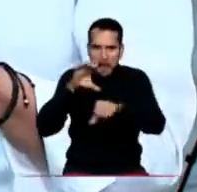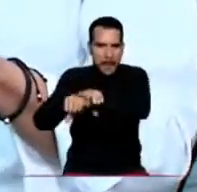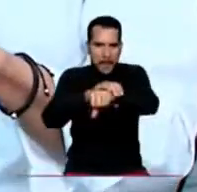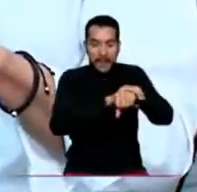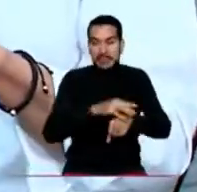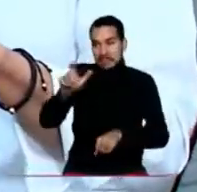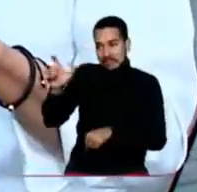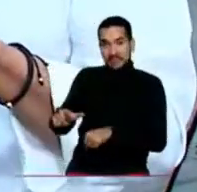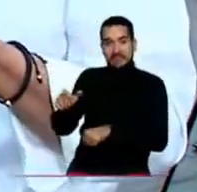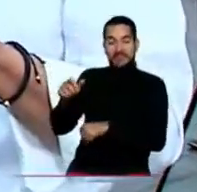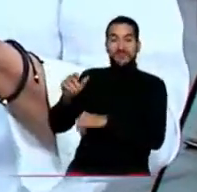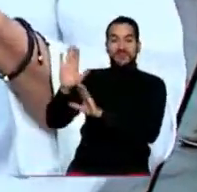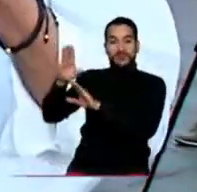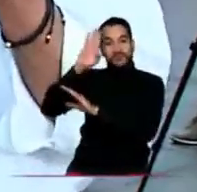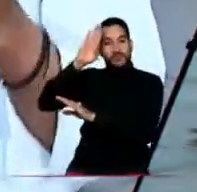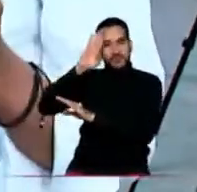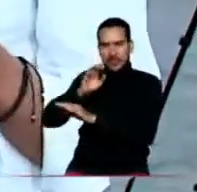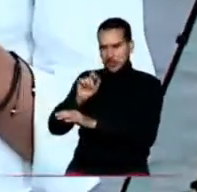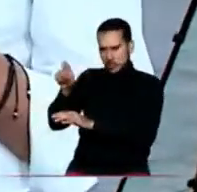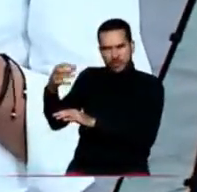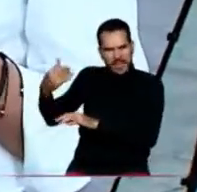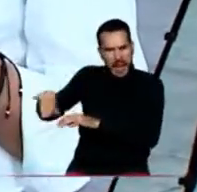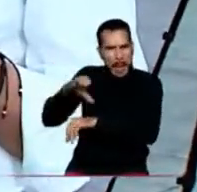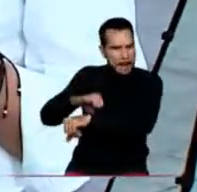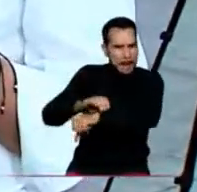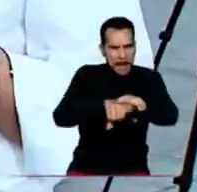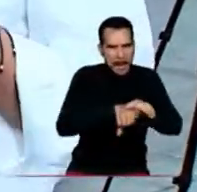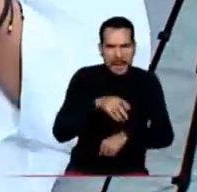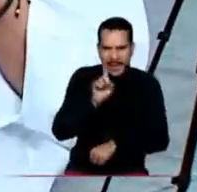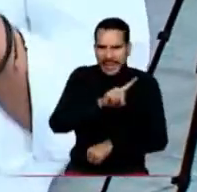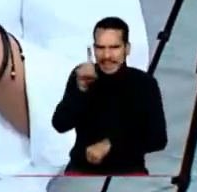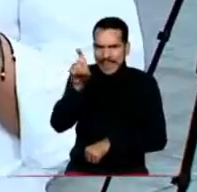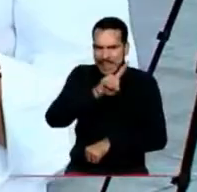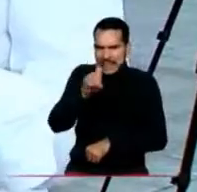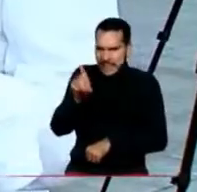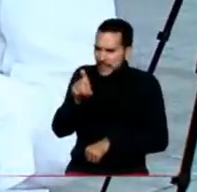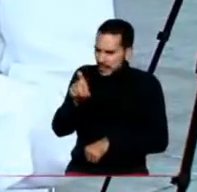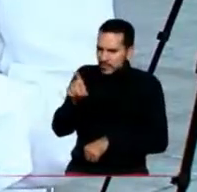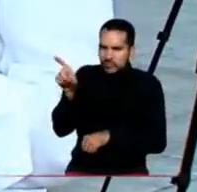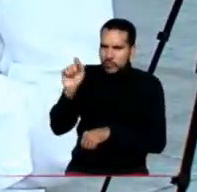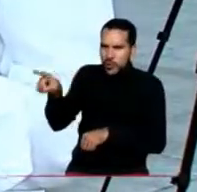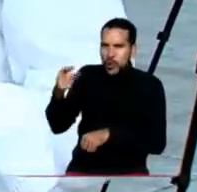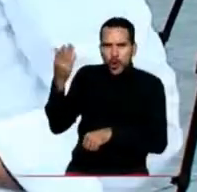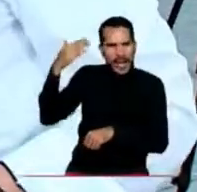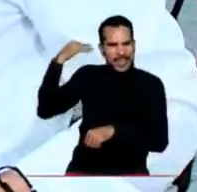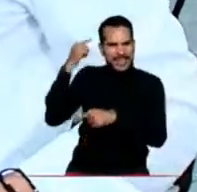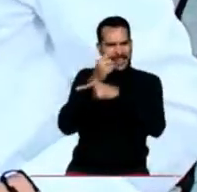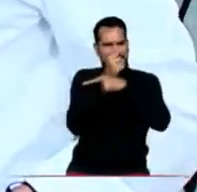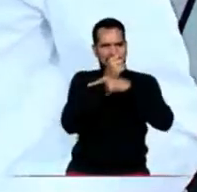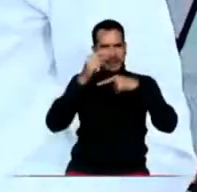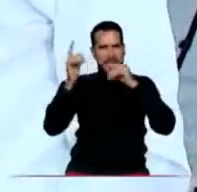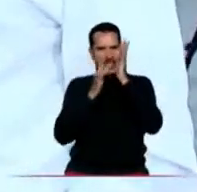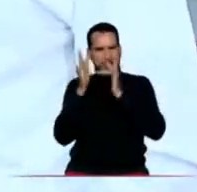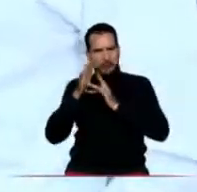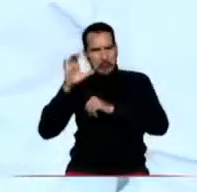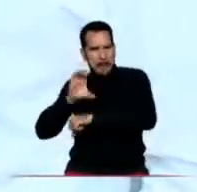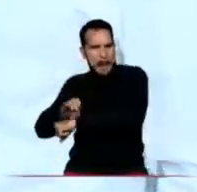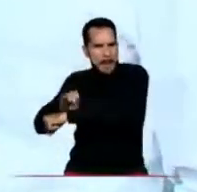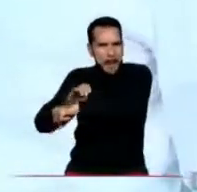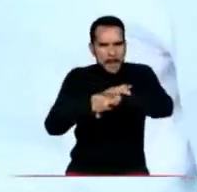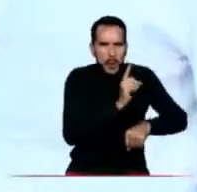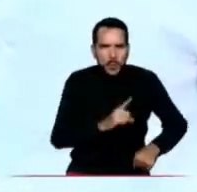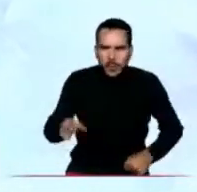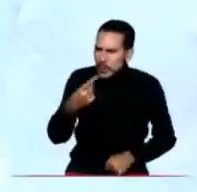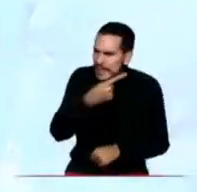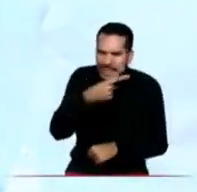estas organizaciones criminales, pero son más de 100 las capturas que se efectuaron durante la Semana Santa. Buenos días. Bueno, buenos días. En el marco del